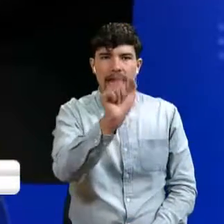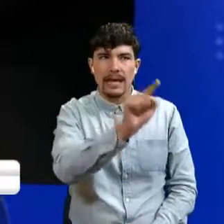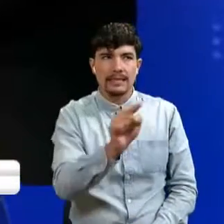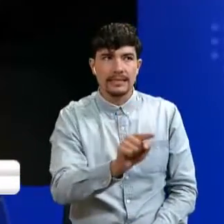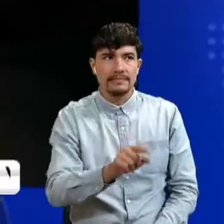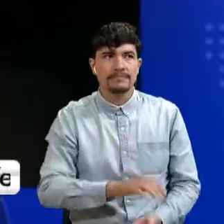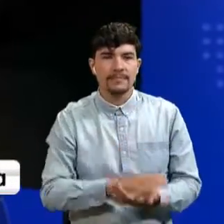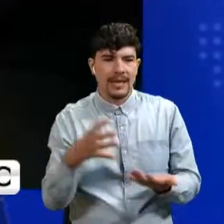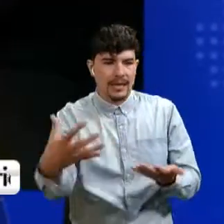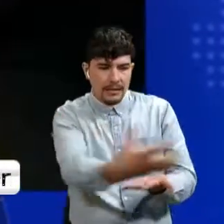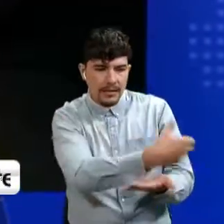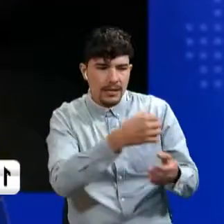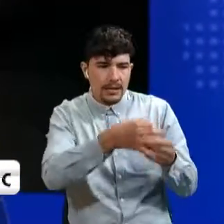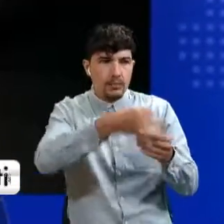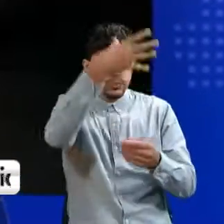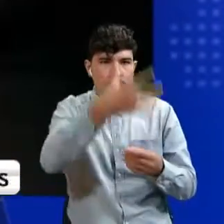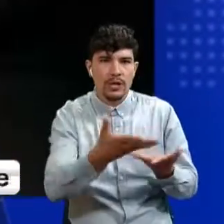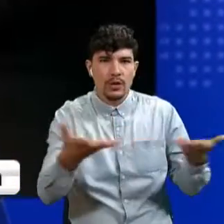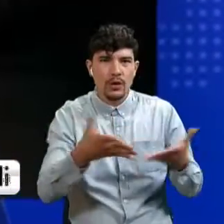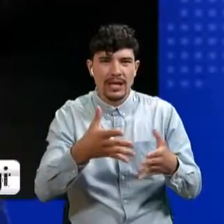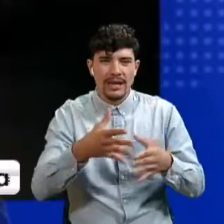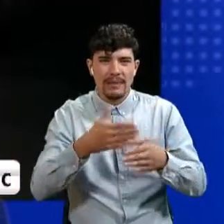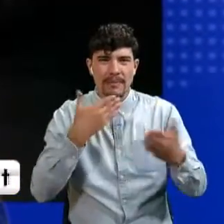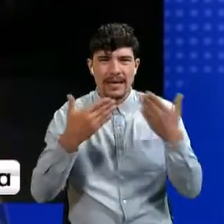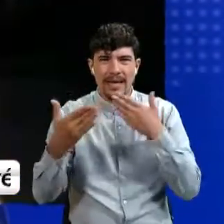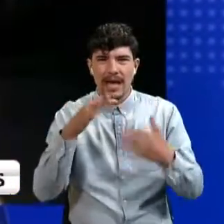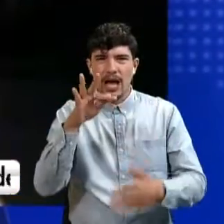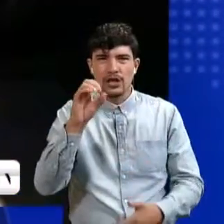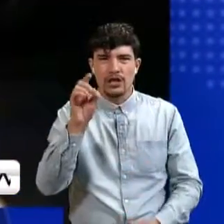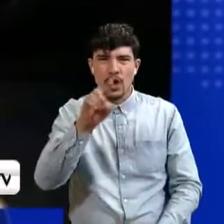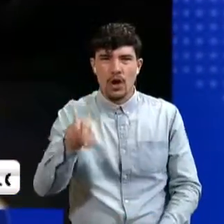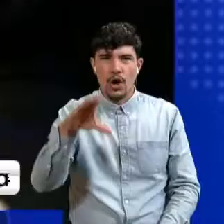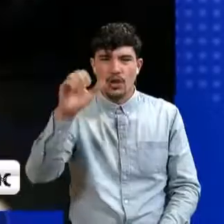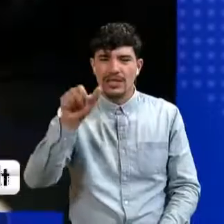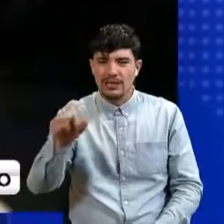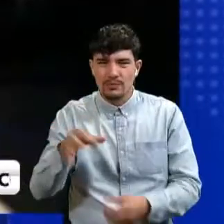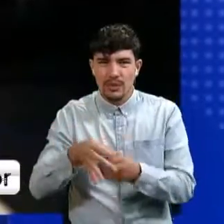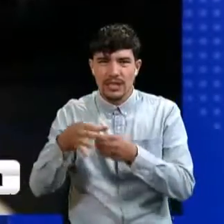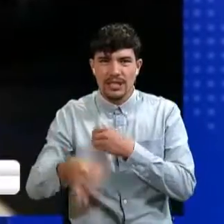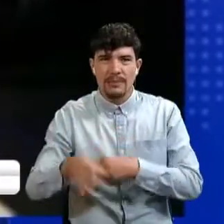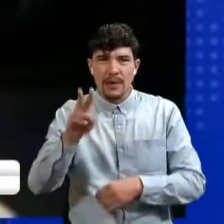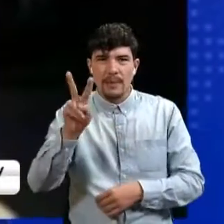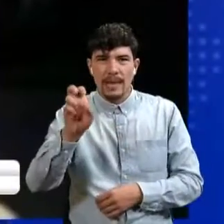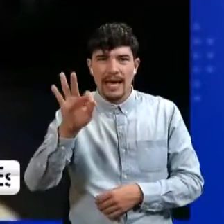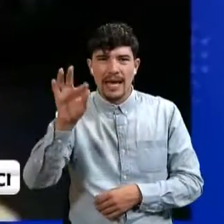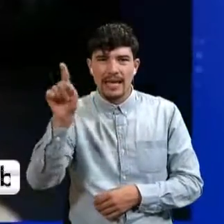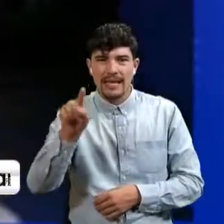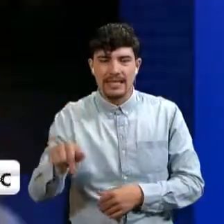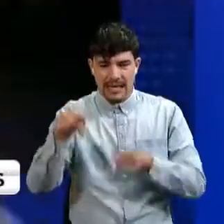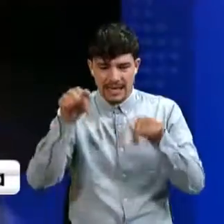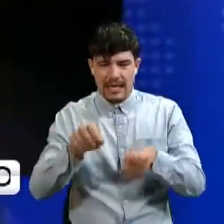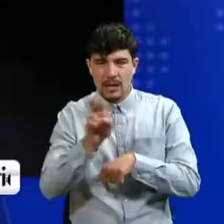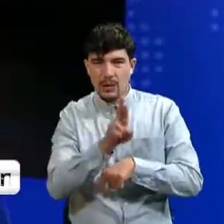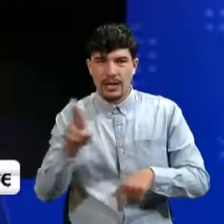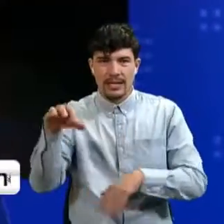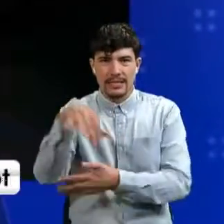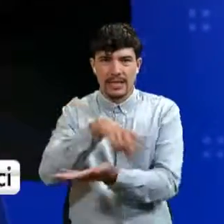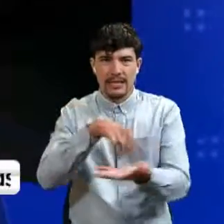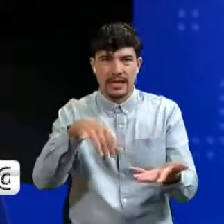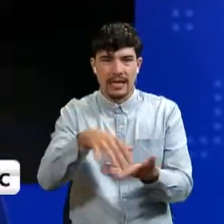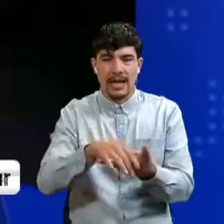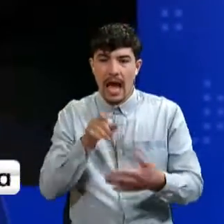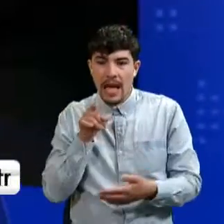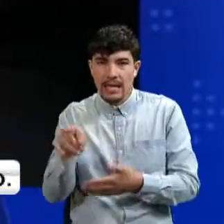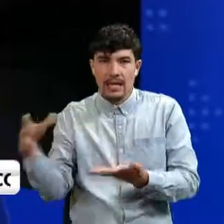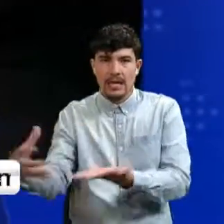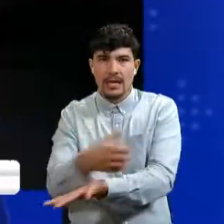La incautación de pólvora se realizó en la vereda La Tosca, sobre la vía que conduce al municipio de Betas, en el oriente de Santander. Allí le fueron decomisados